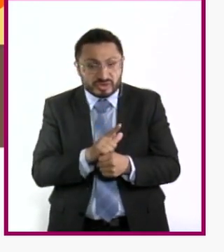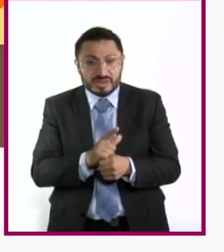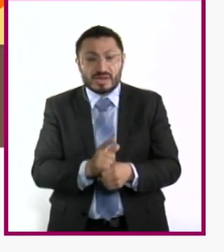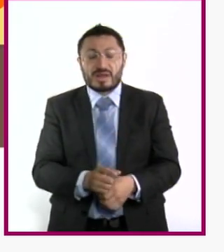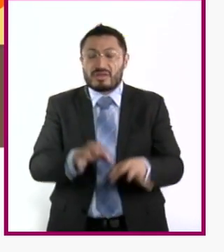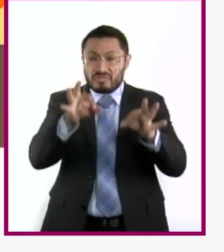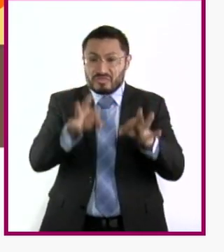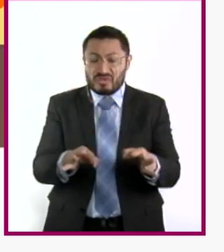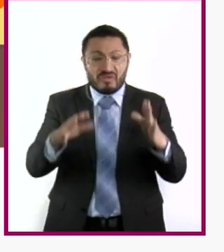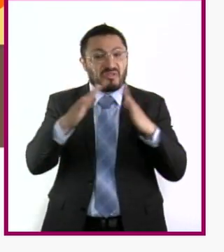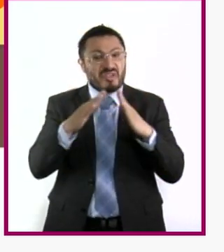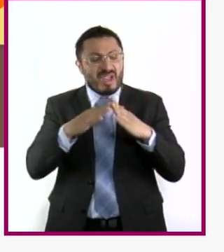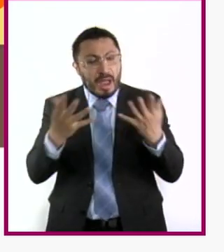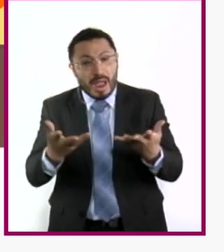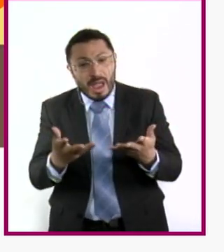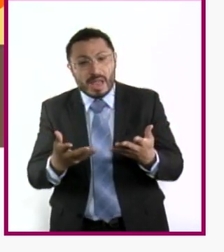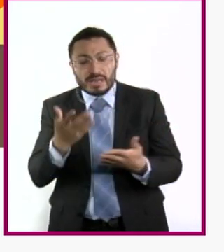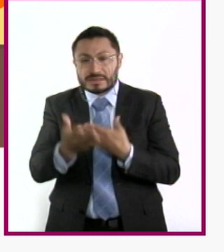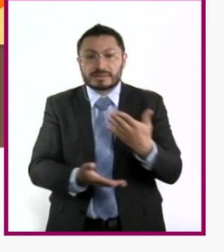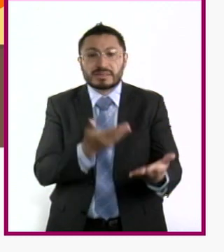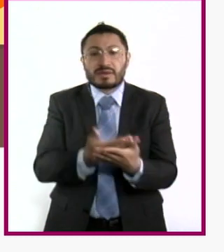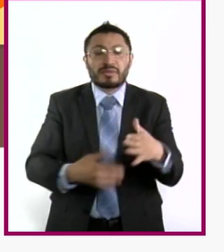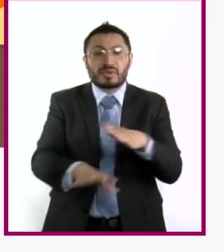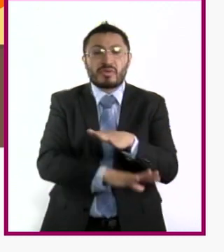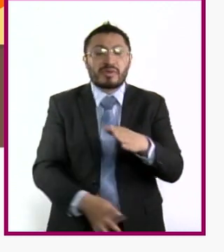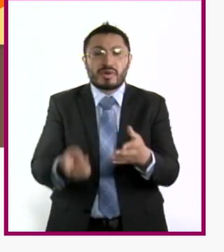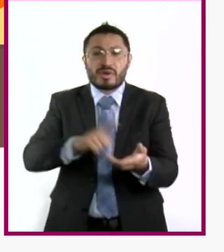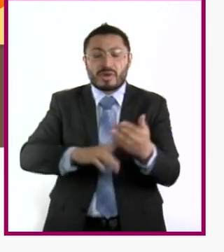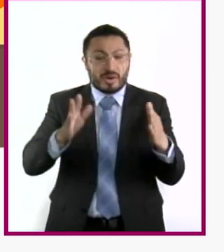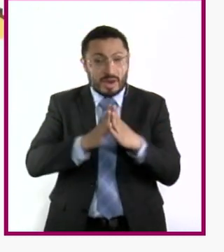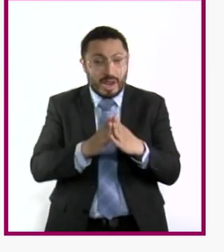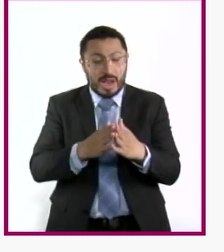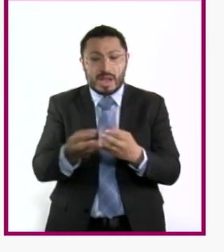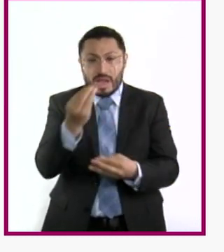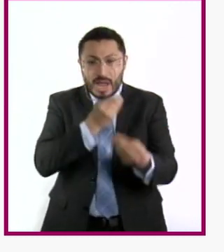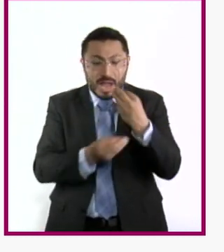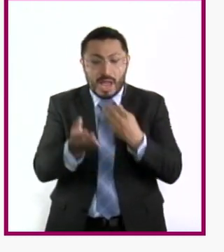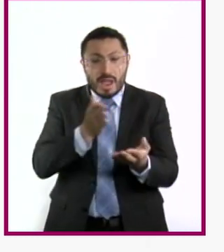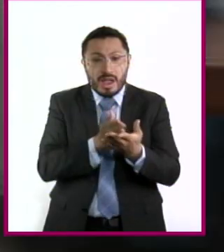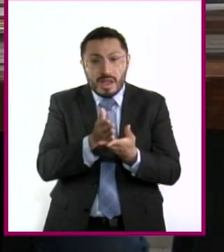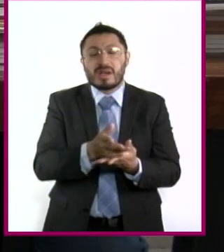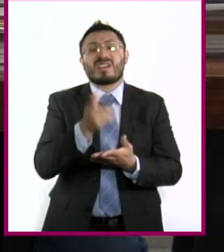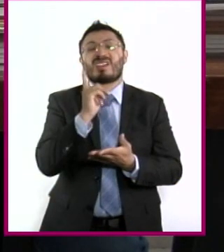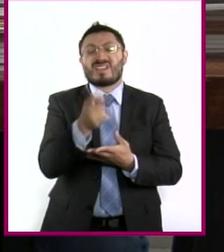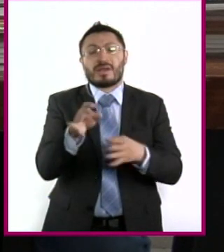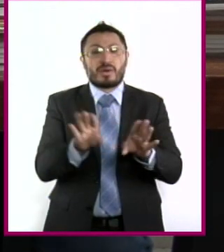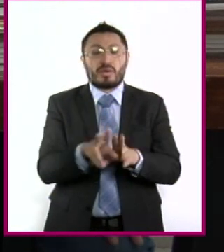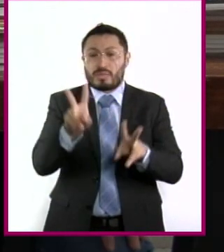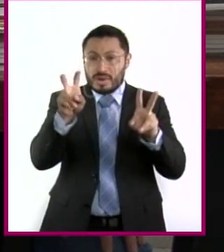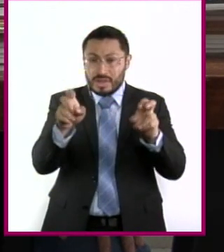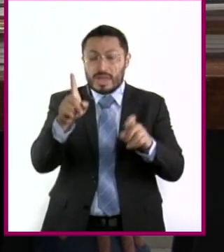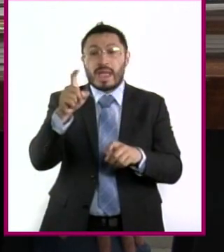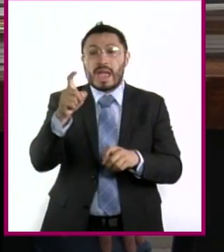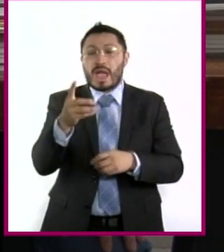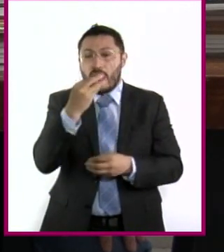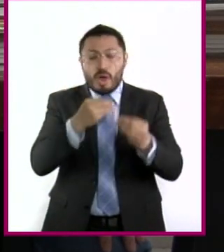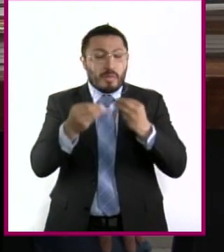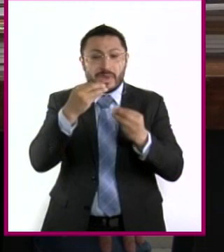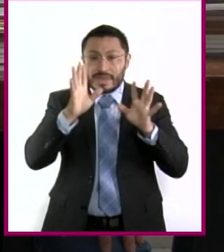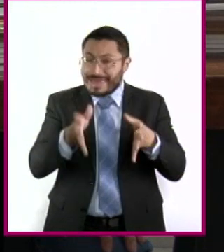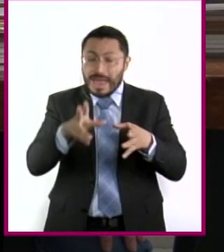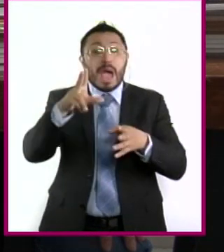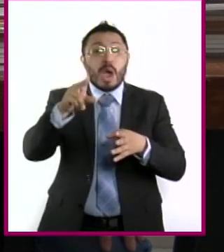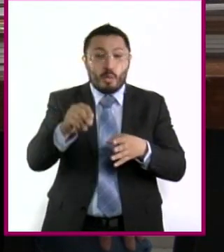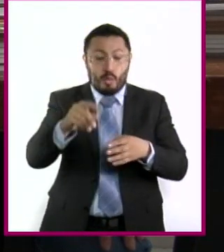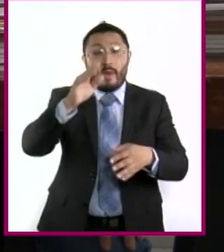espacios de la vivienda, servicios básicos en la vivienda y acceso a la alimentación. O sea, que no solo es un asunto de comida y agua, sino de otros factores